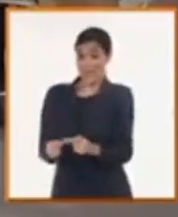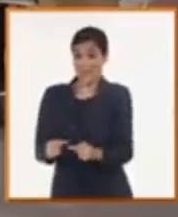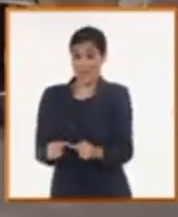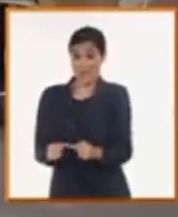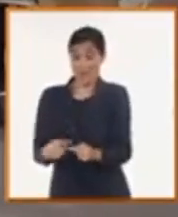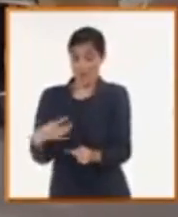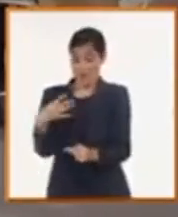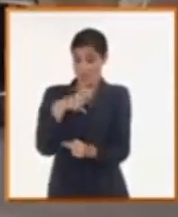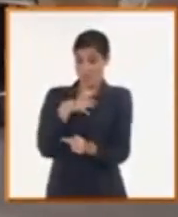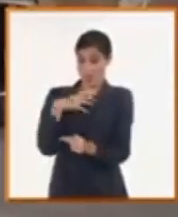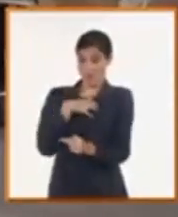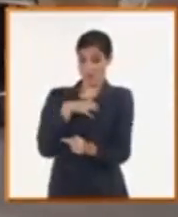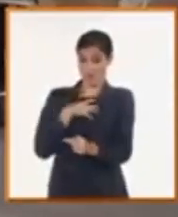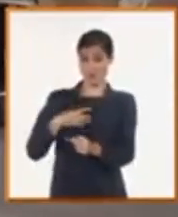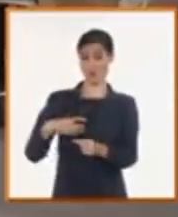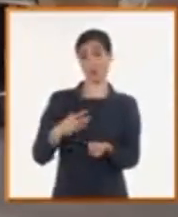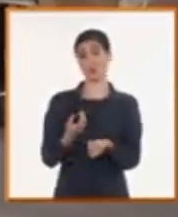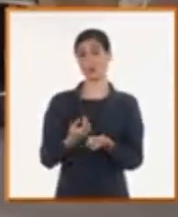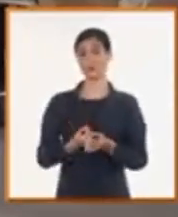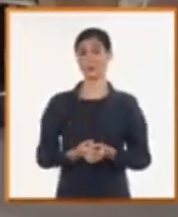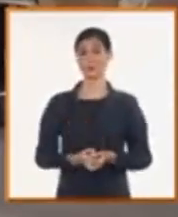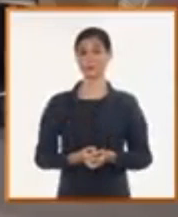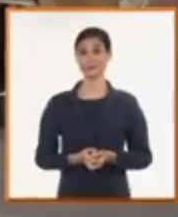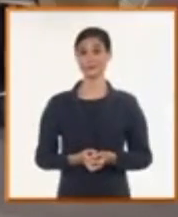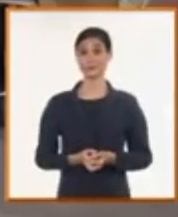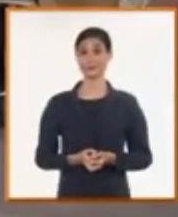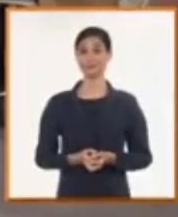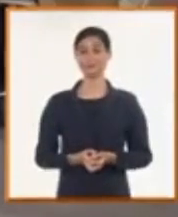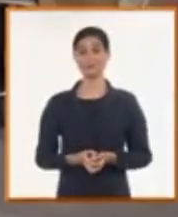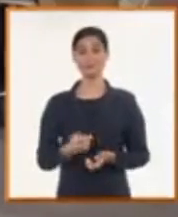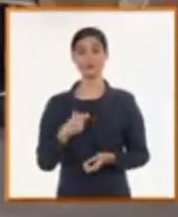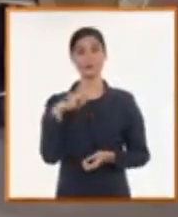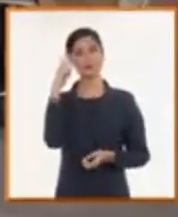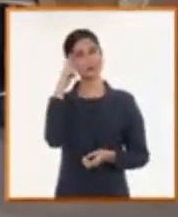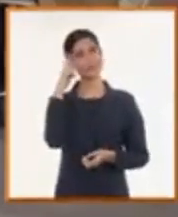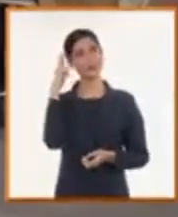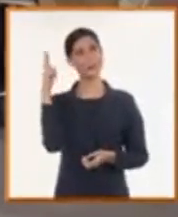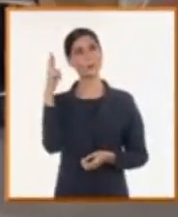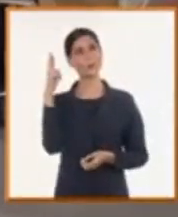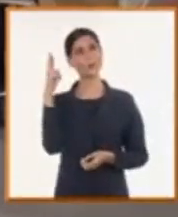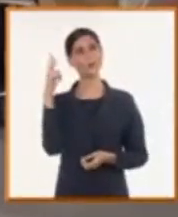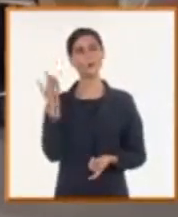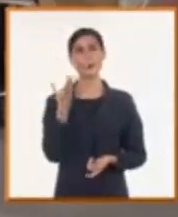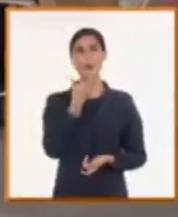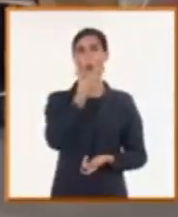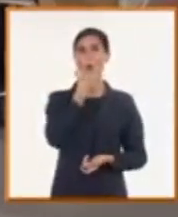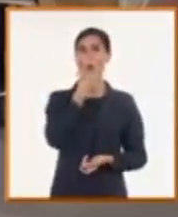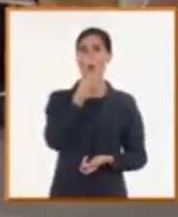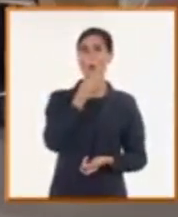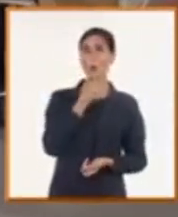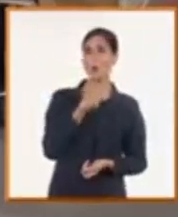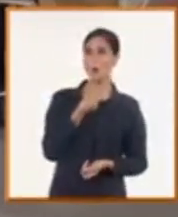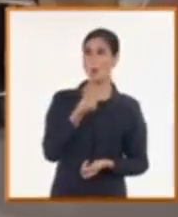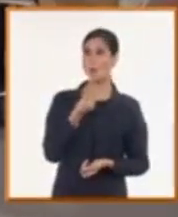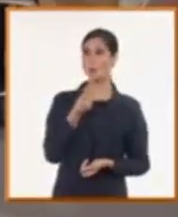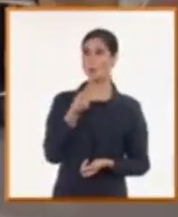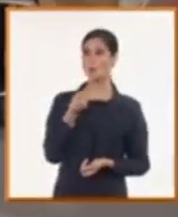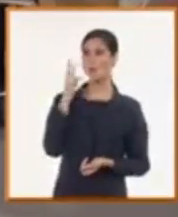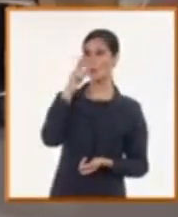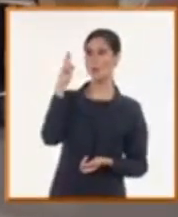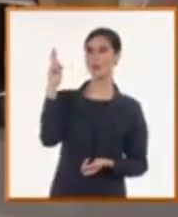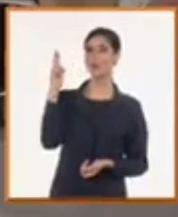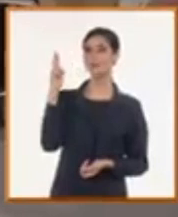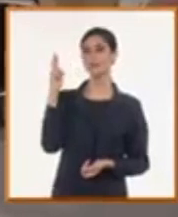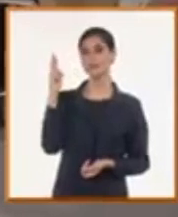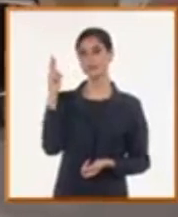un aeropuerto. Yo El recuerdo aeropuerto porque de los que Kahama. estábamos de este lado, muchos de los cuales, cuánta juventud. Por eso yo le puse a esta mesa la gloria que se